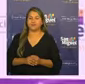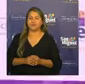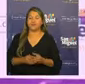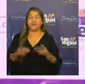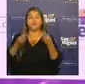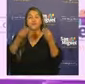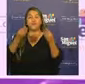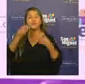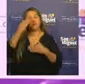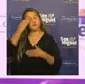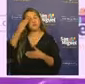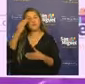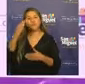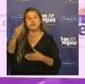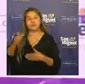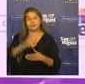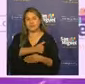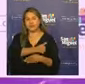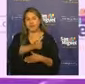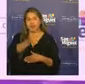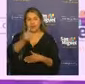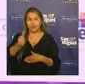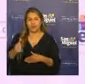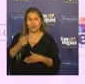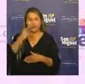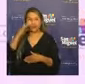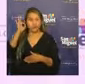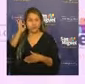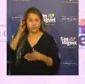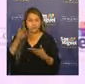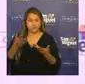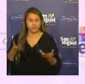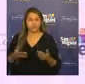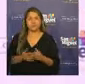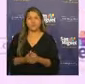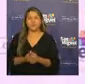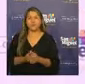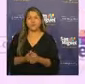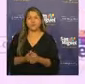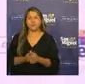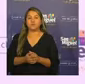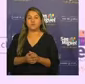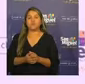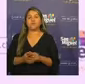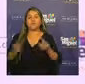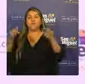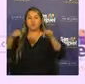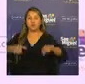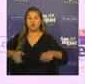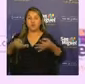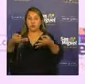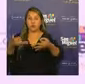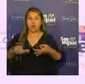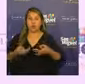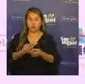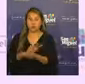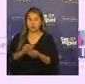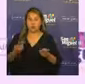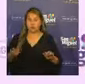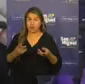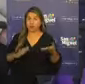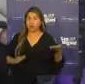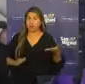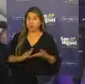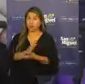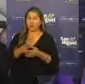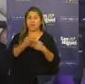Buenos días a todas y a todos. Es una cuenta pública que parte distinta, ya lo